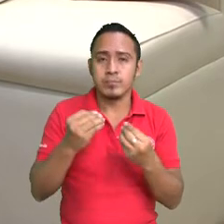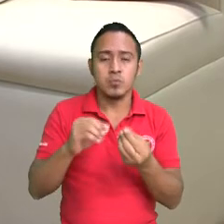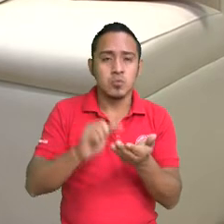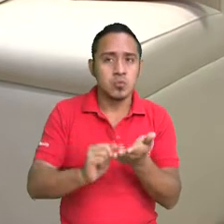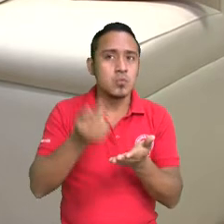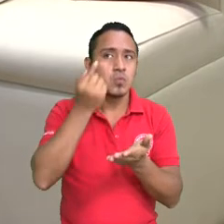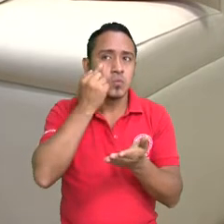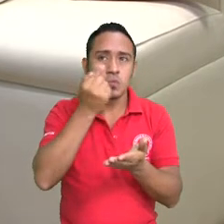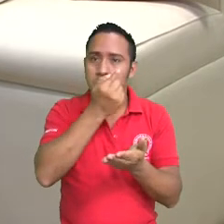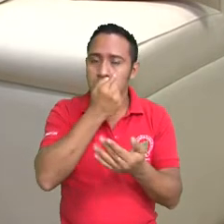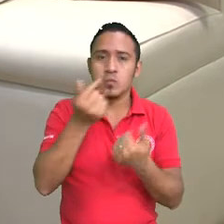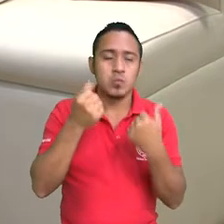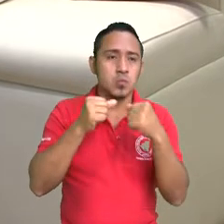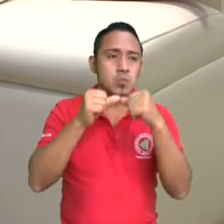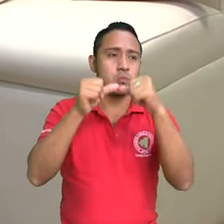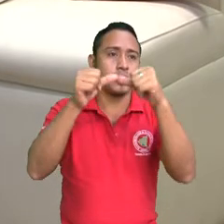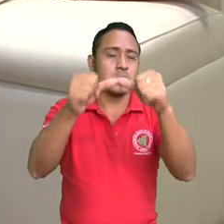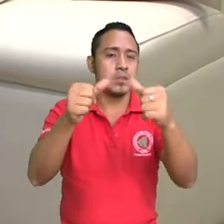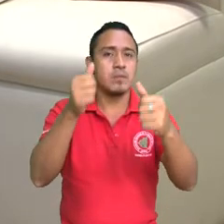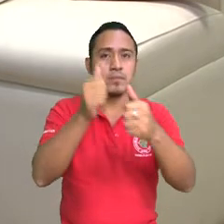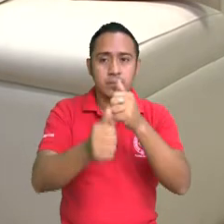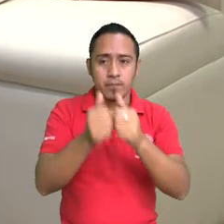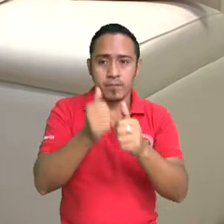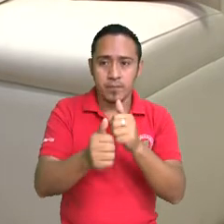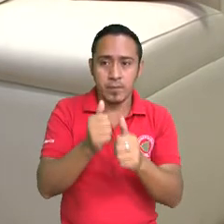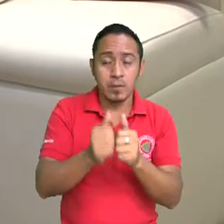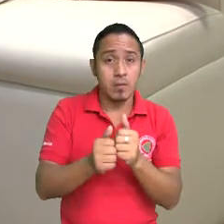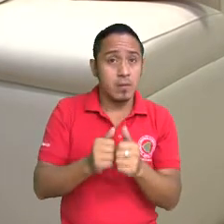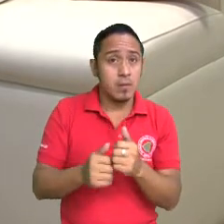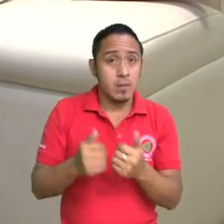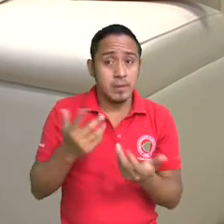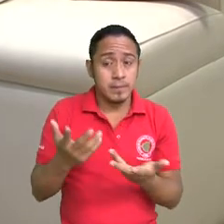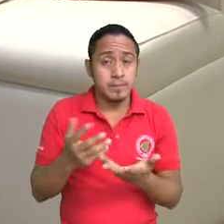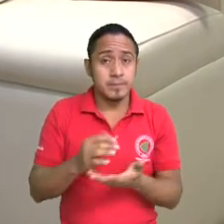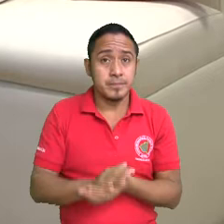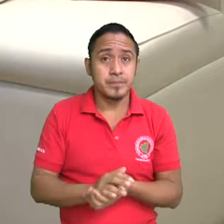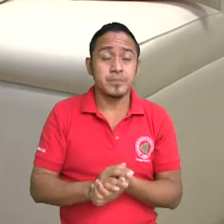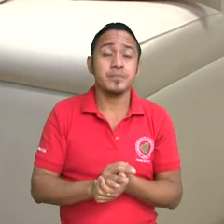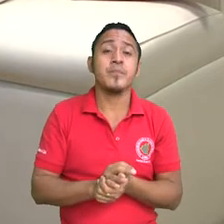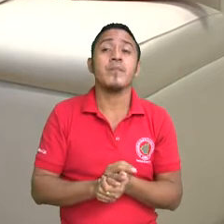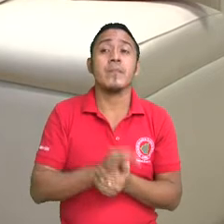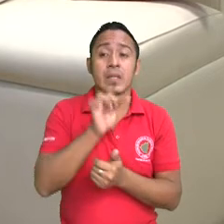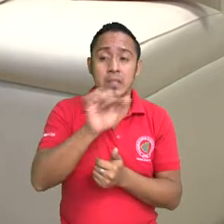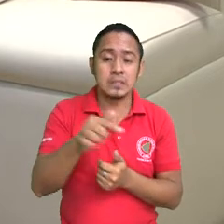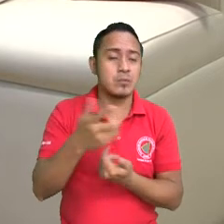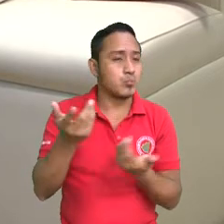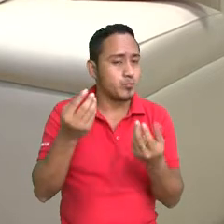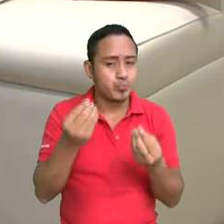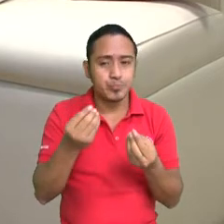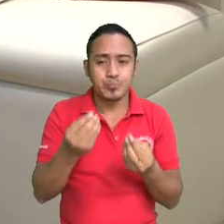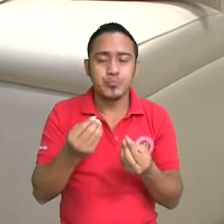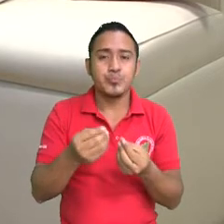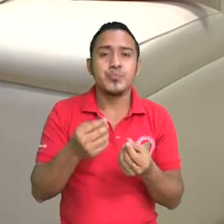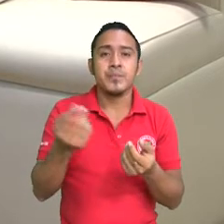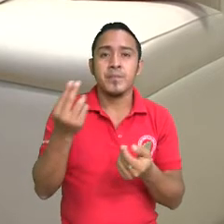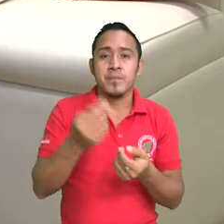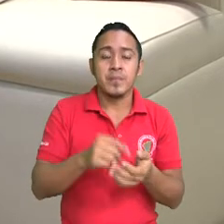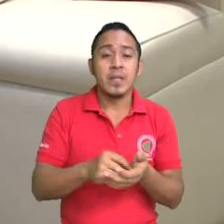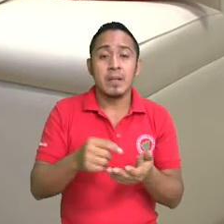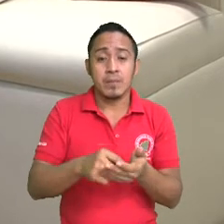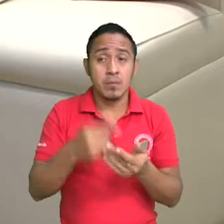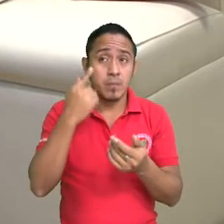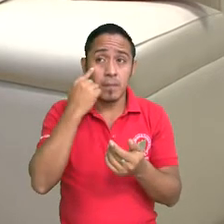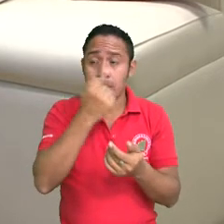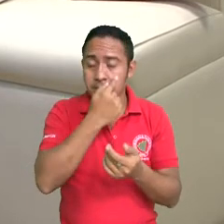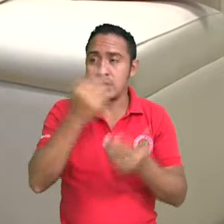del uso de lente de contacto tienen infecciones muy frecuentes en sus partes anteriores. Esto es muy común, especialmente si se duchan con